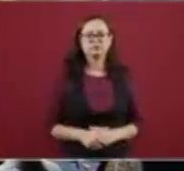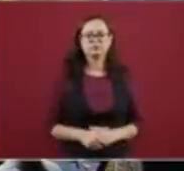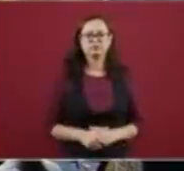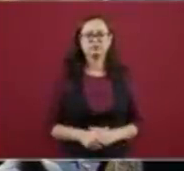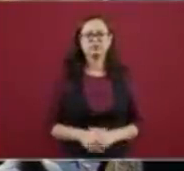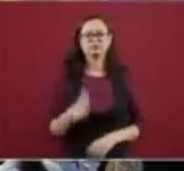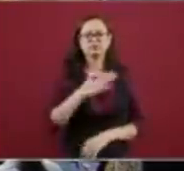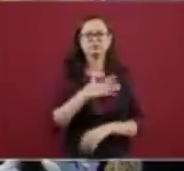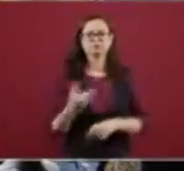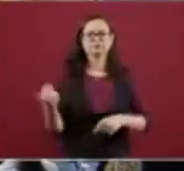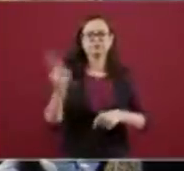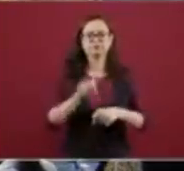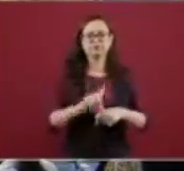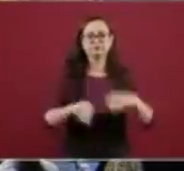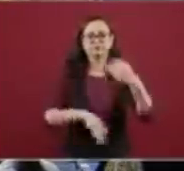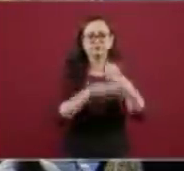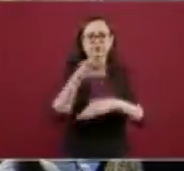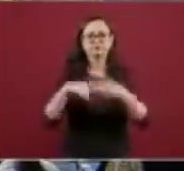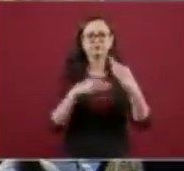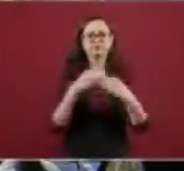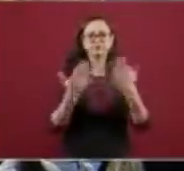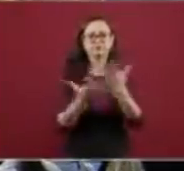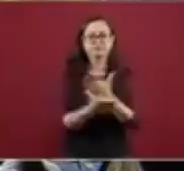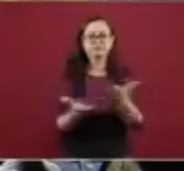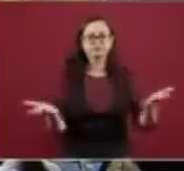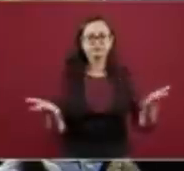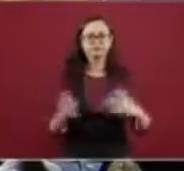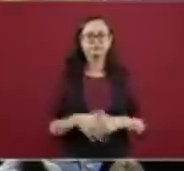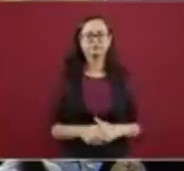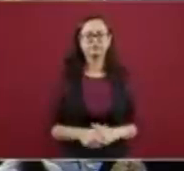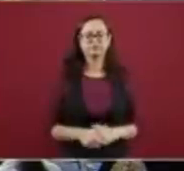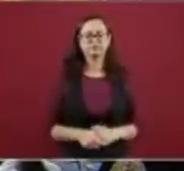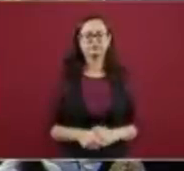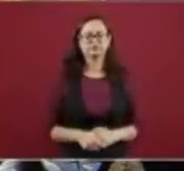buenos días a todos. Para mí es un honor